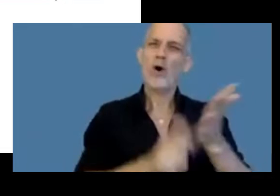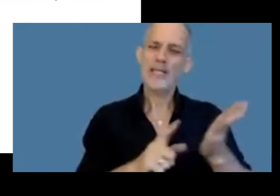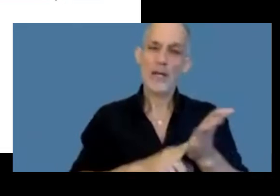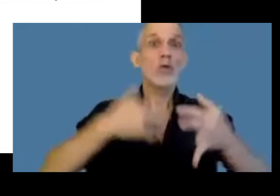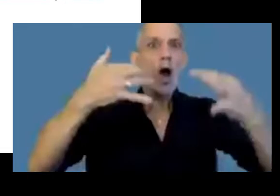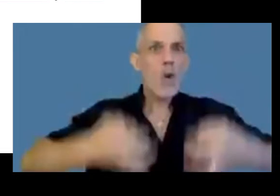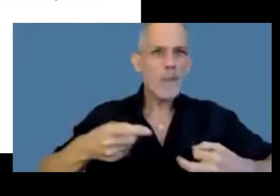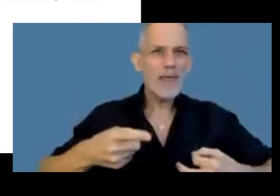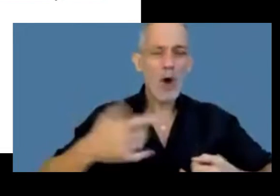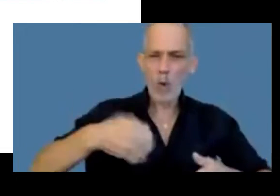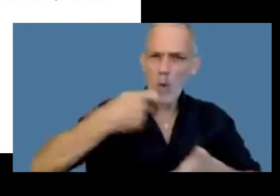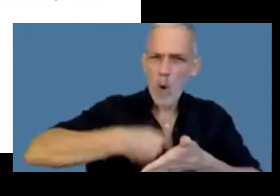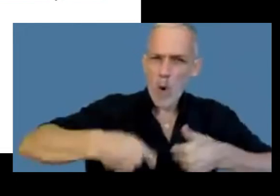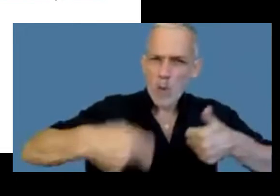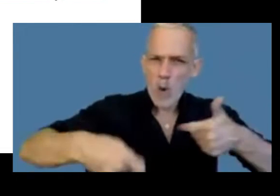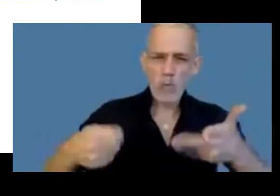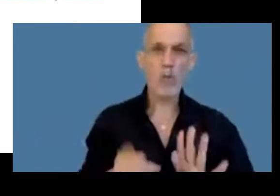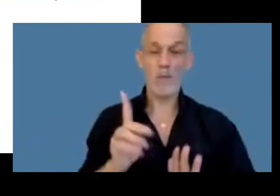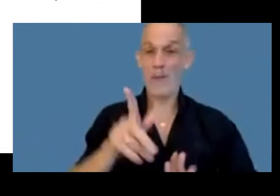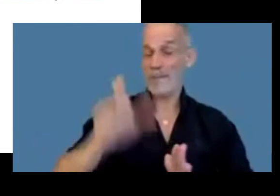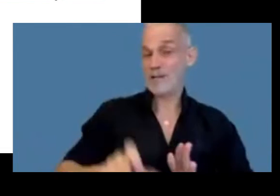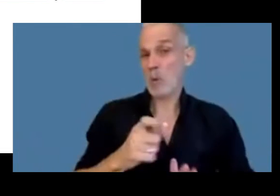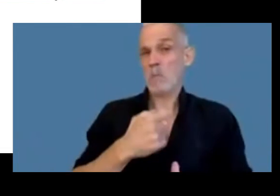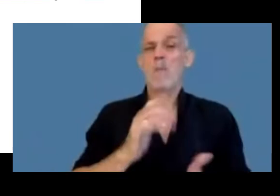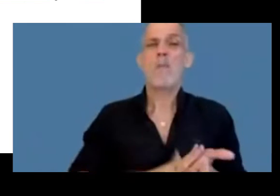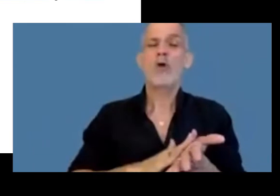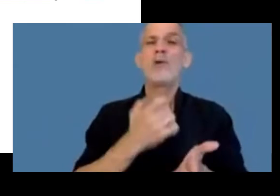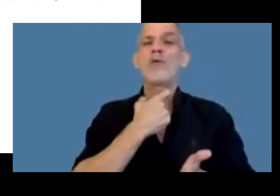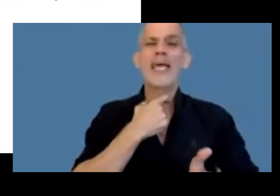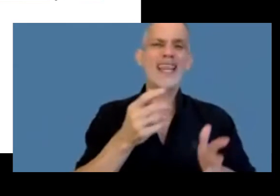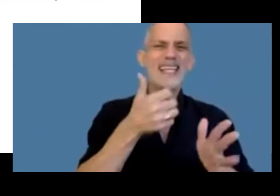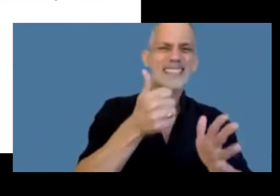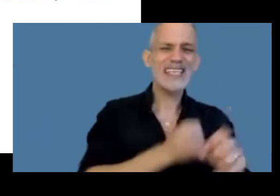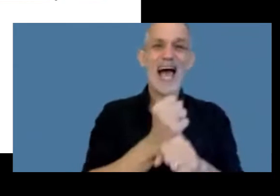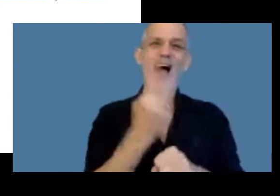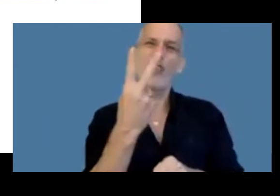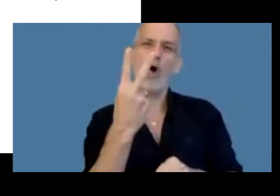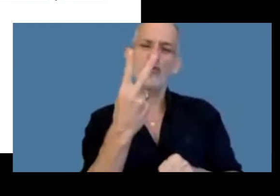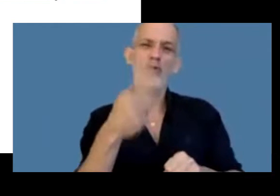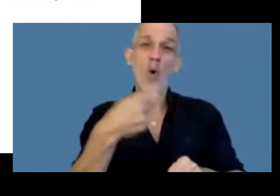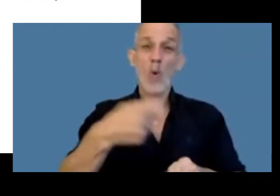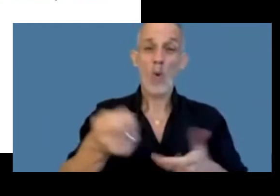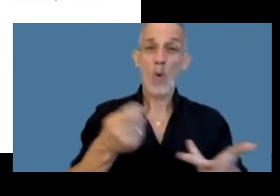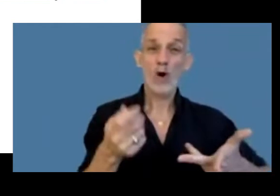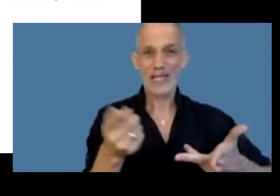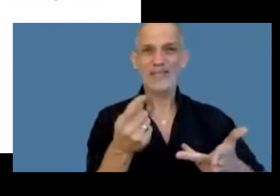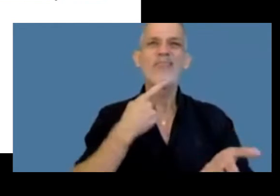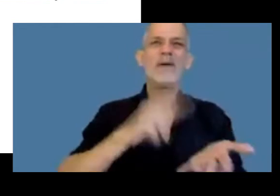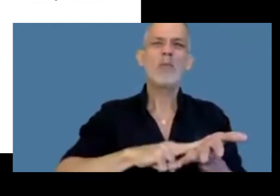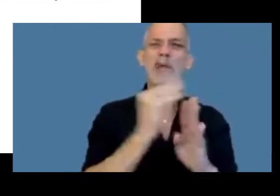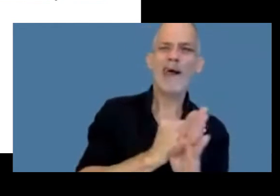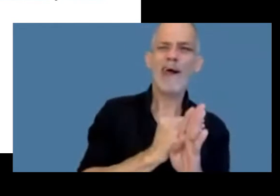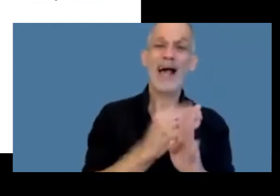es decir, aquel que quiera acceder de 6 a 2 cuotas el componente impositivo,